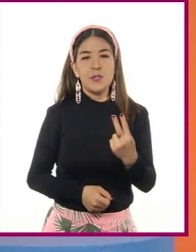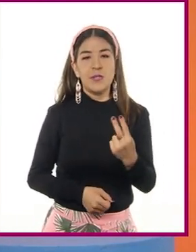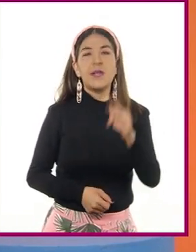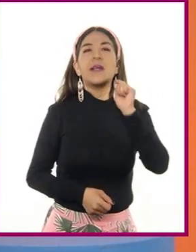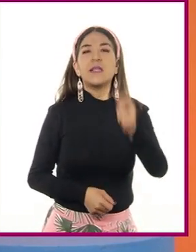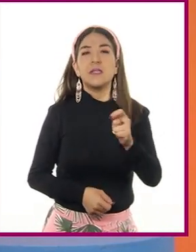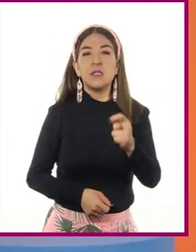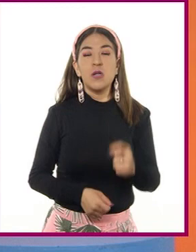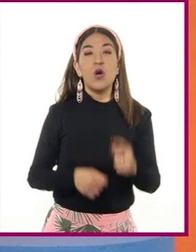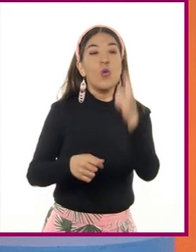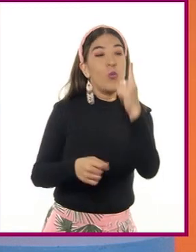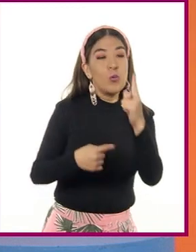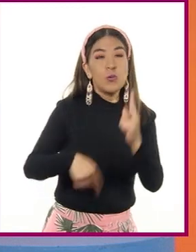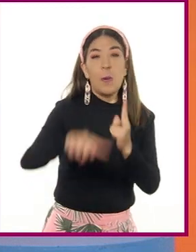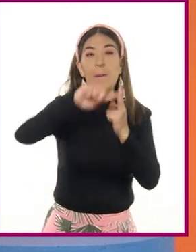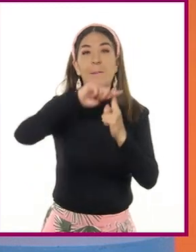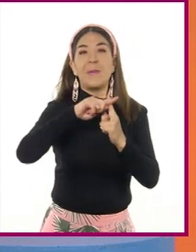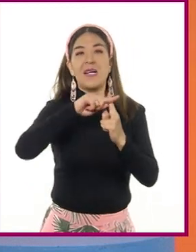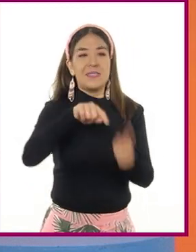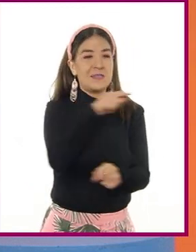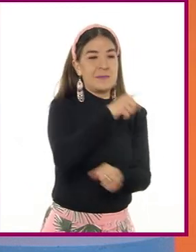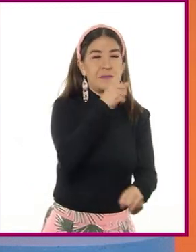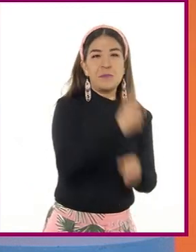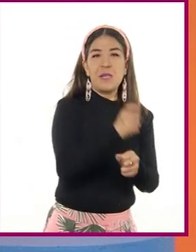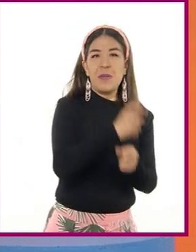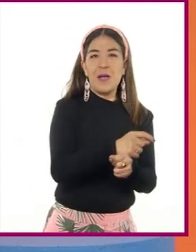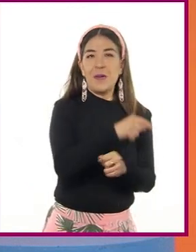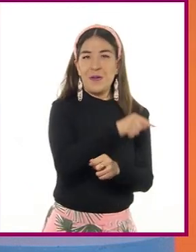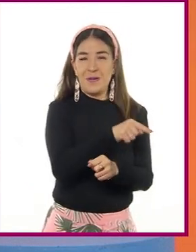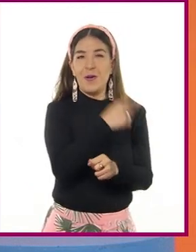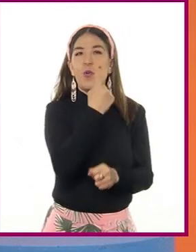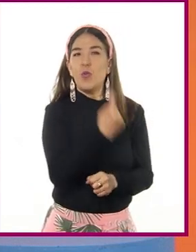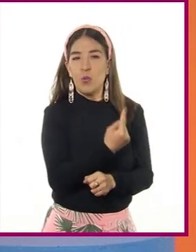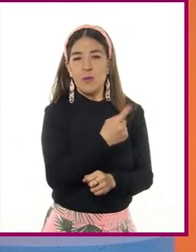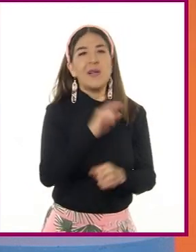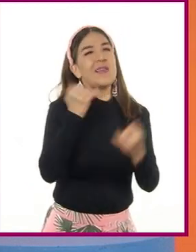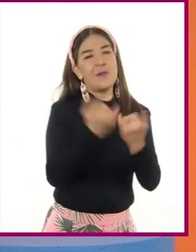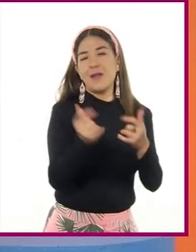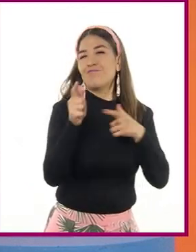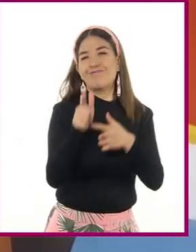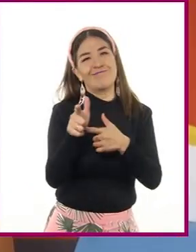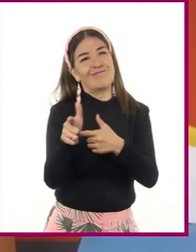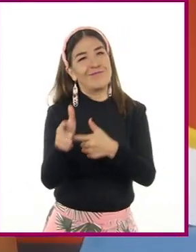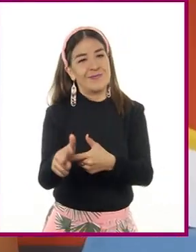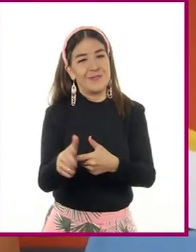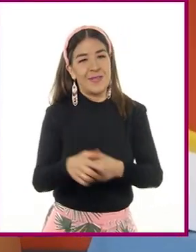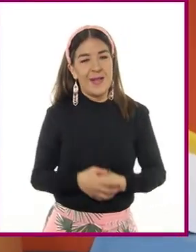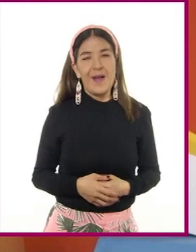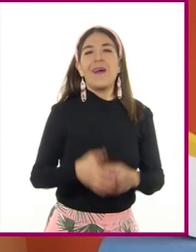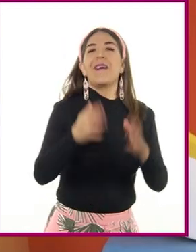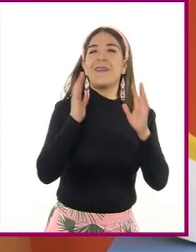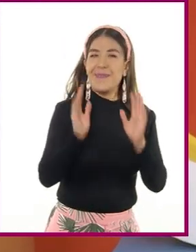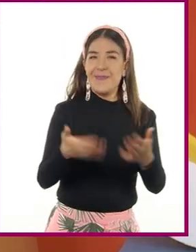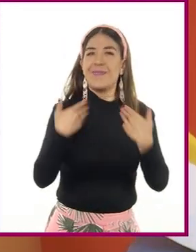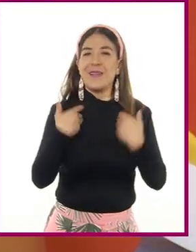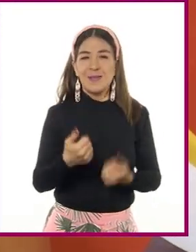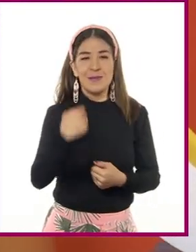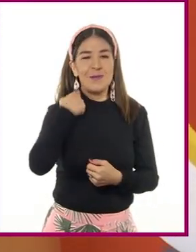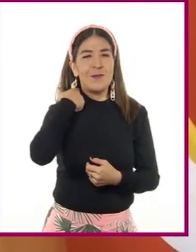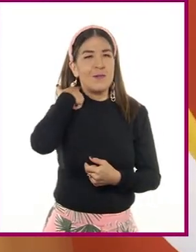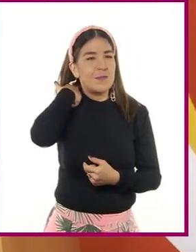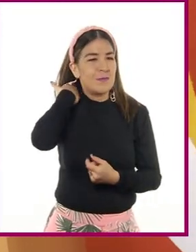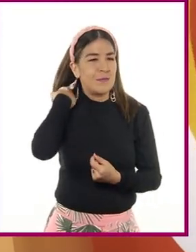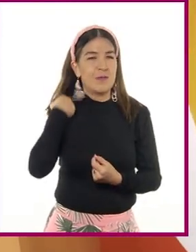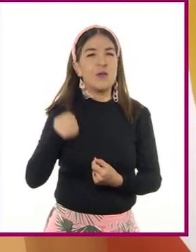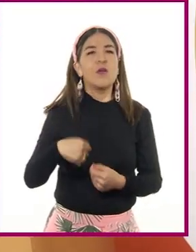que es una unidad mayor que el primer número, y podríamos continuar así sucesivamente. Ahora entiendo por qué se